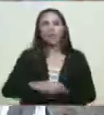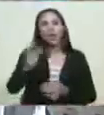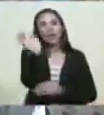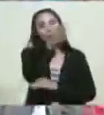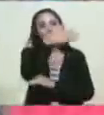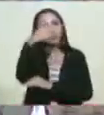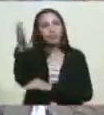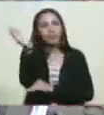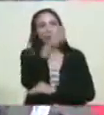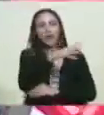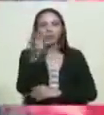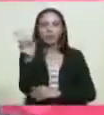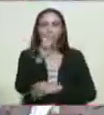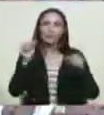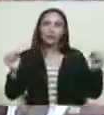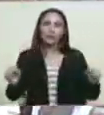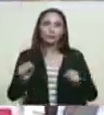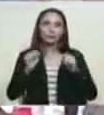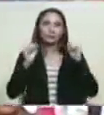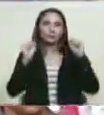de Venezuela!